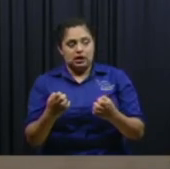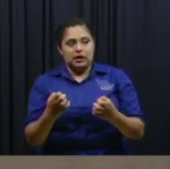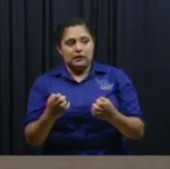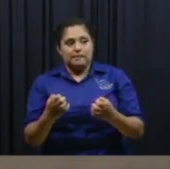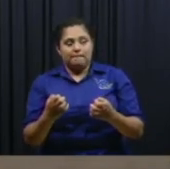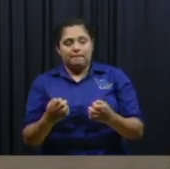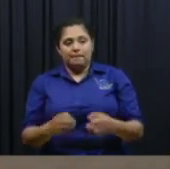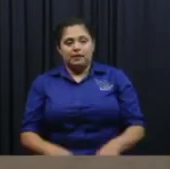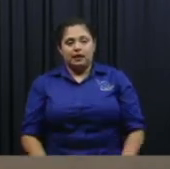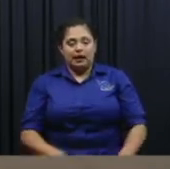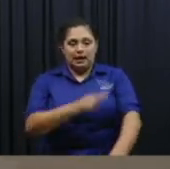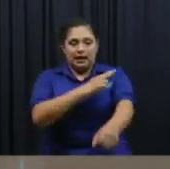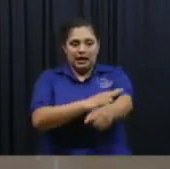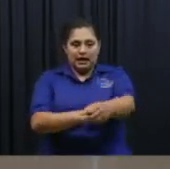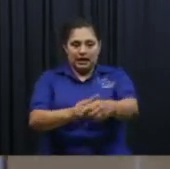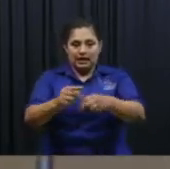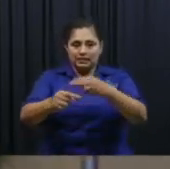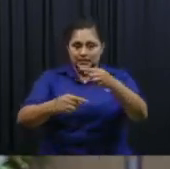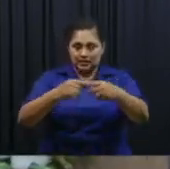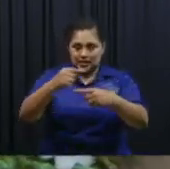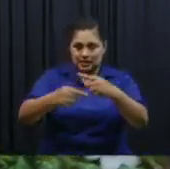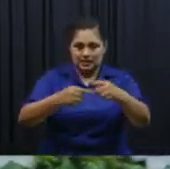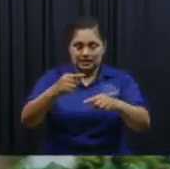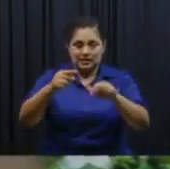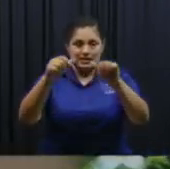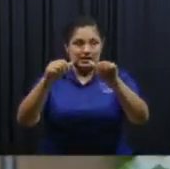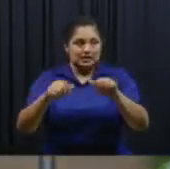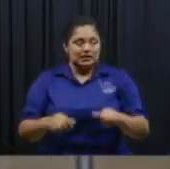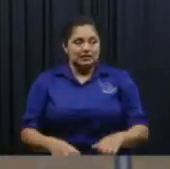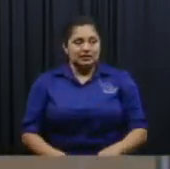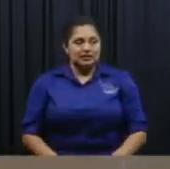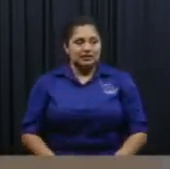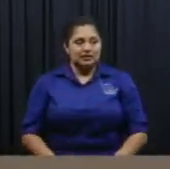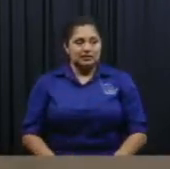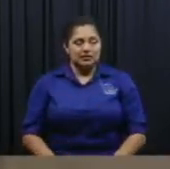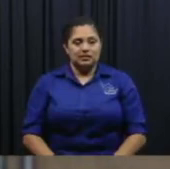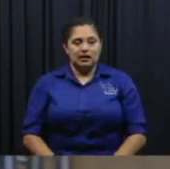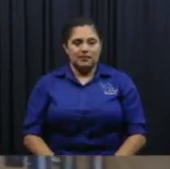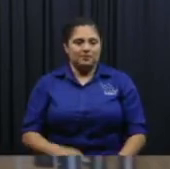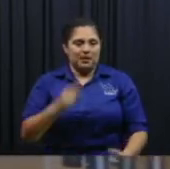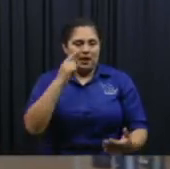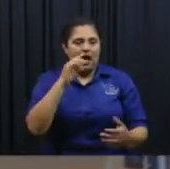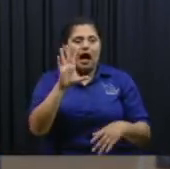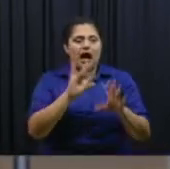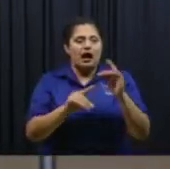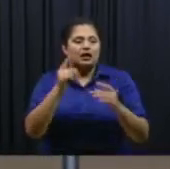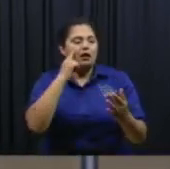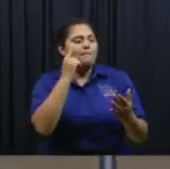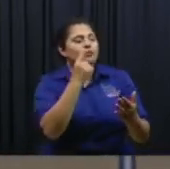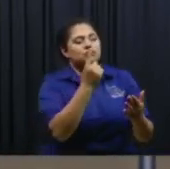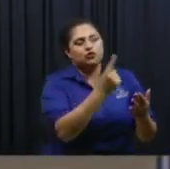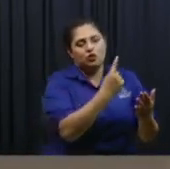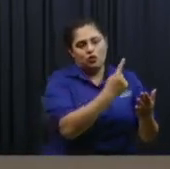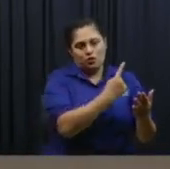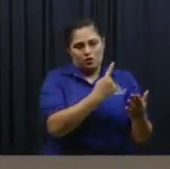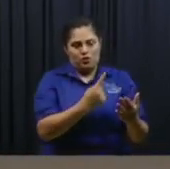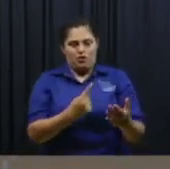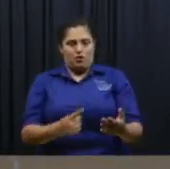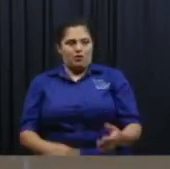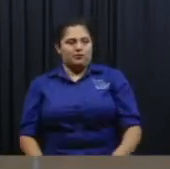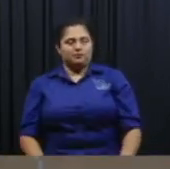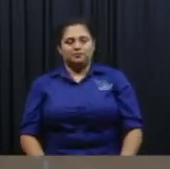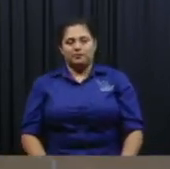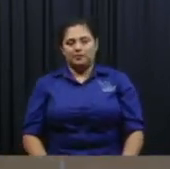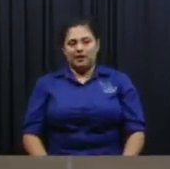se va quedando establecido perdón aquí aparece testadora o autor de la herencia